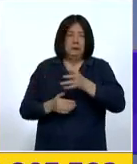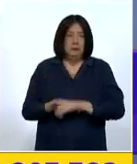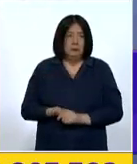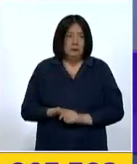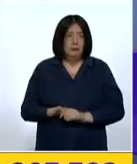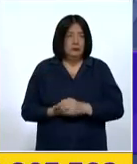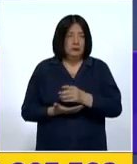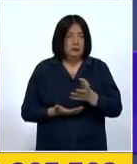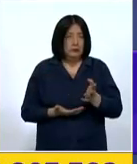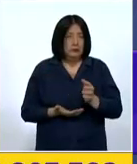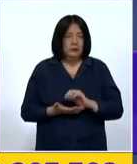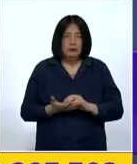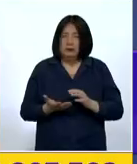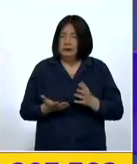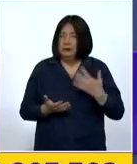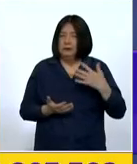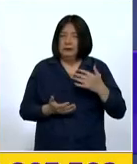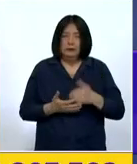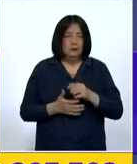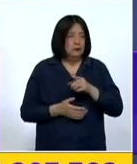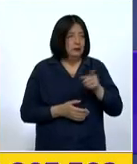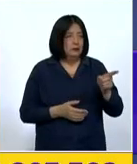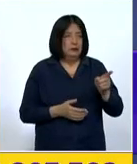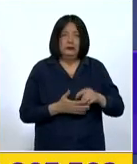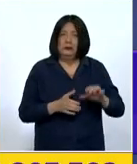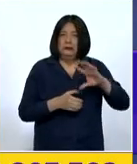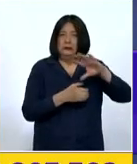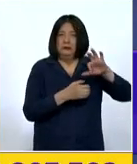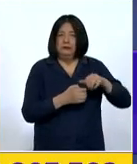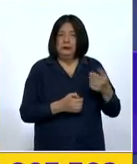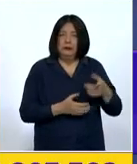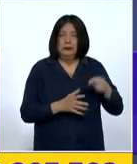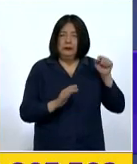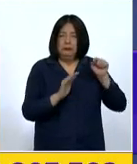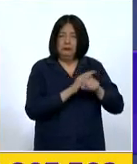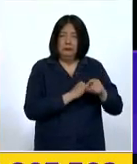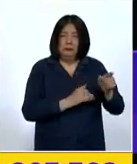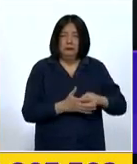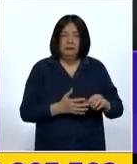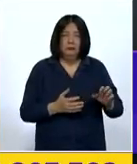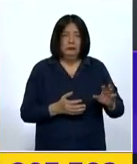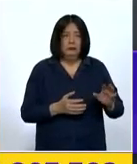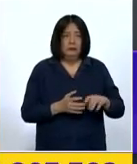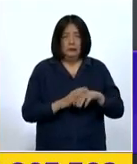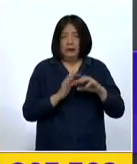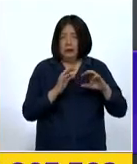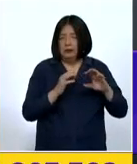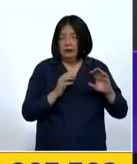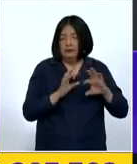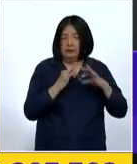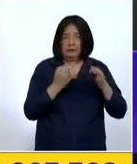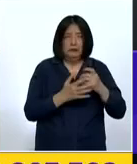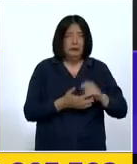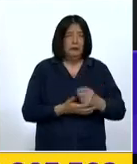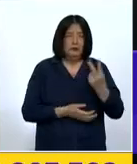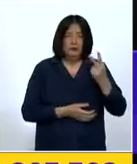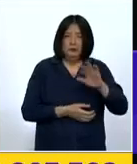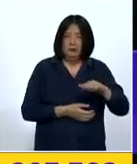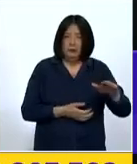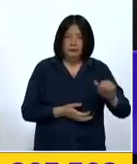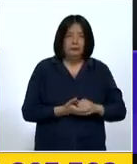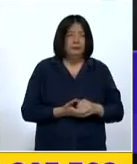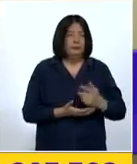los cuales estarían detrás del ataque en San Miguel que acabó con la vida de toda una familia, entre ellos dos menores de